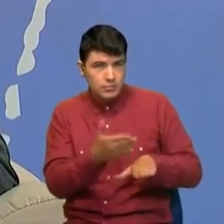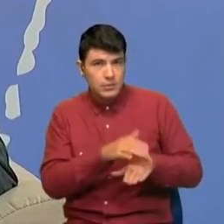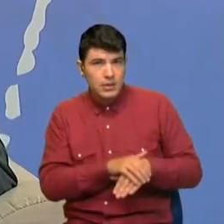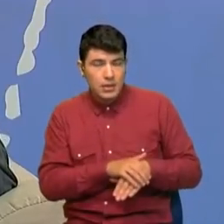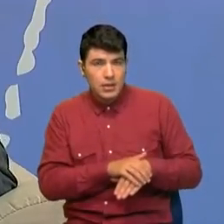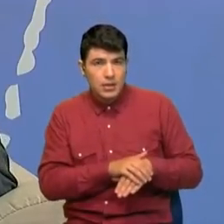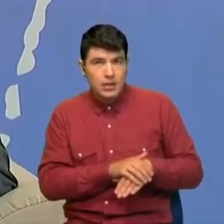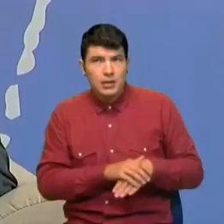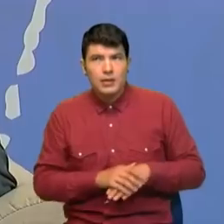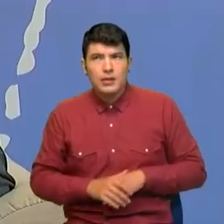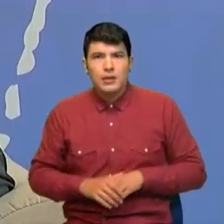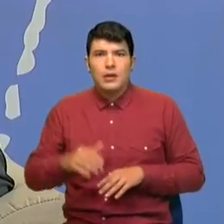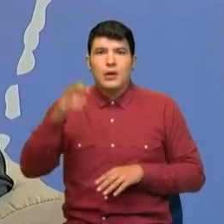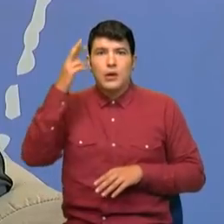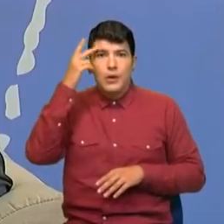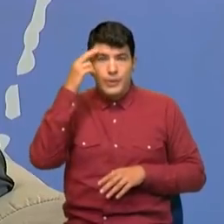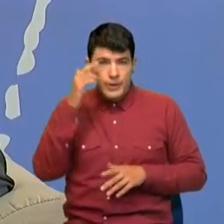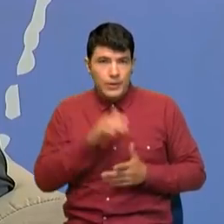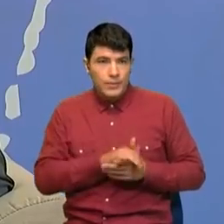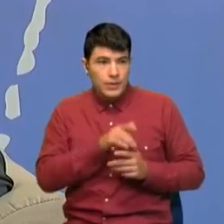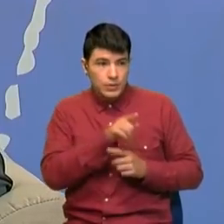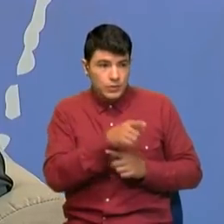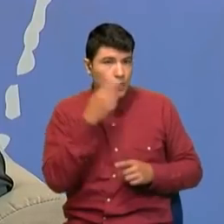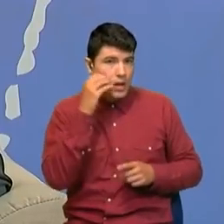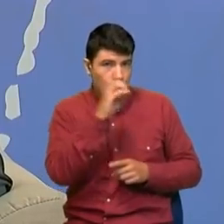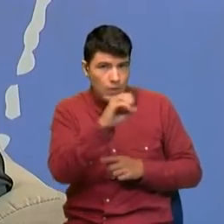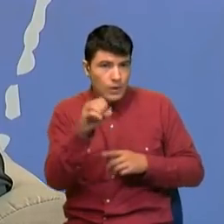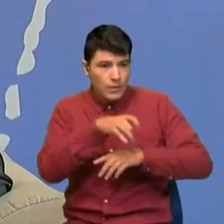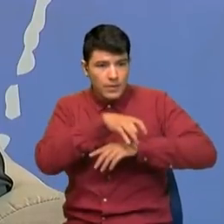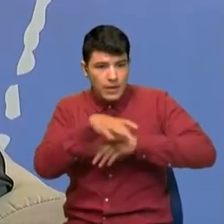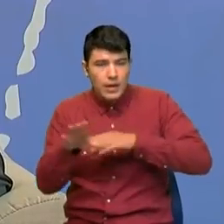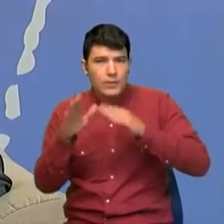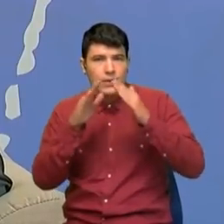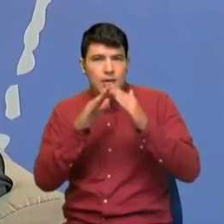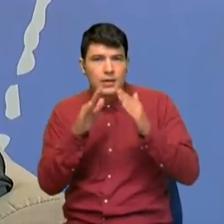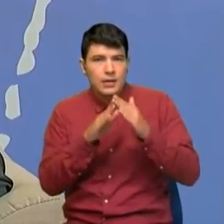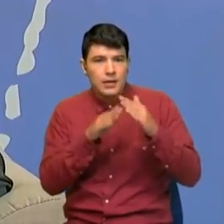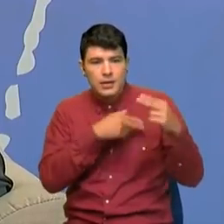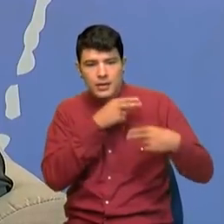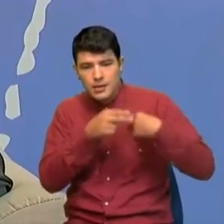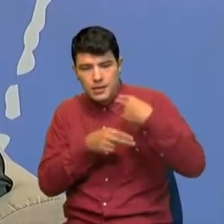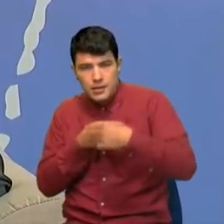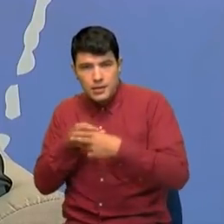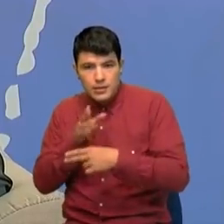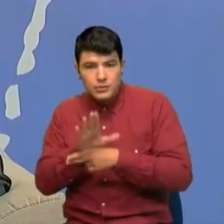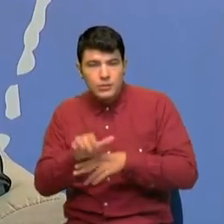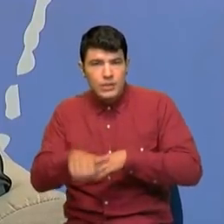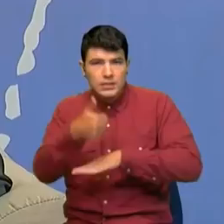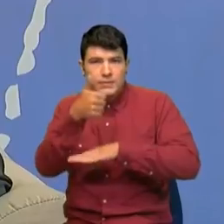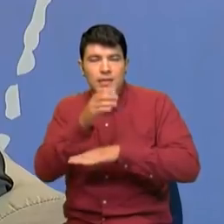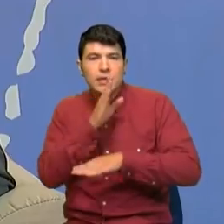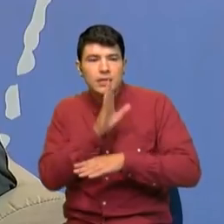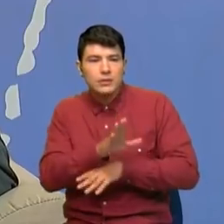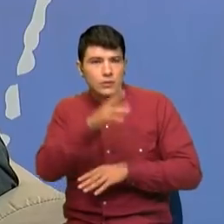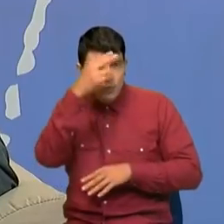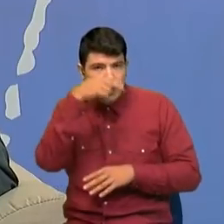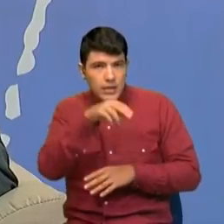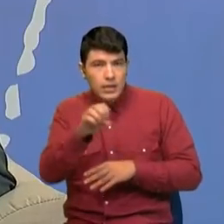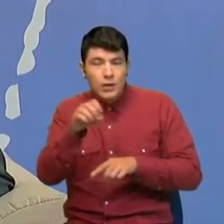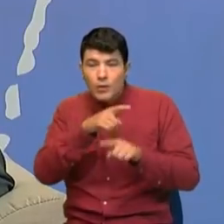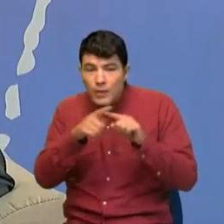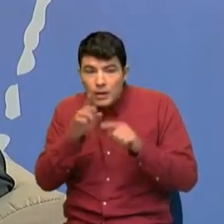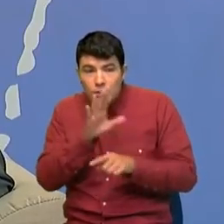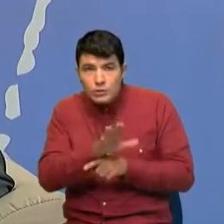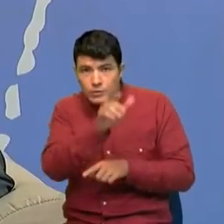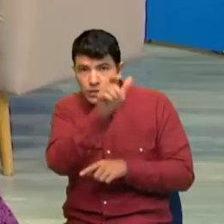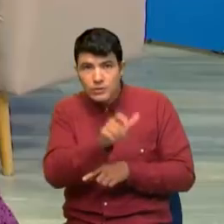Y obviamente él deja unos bienes que recaerían como tal en sus herederos principales, que serían sus hijos. Pero en este